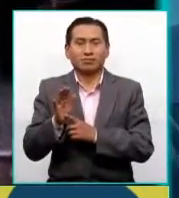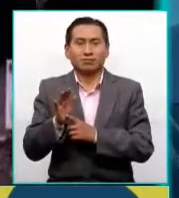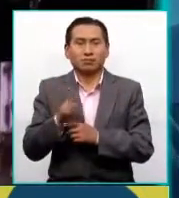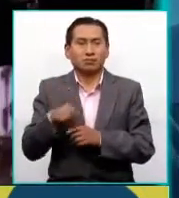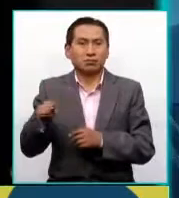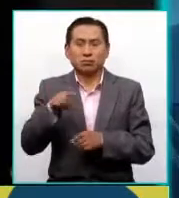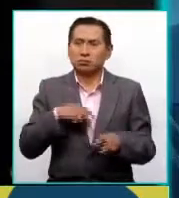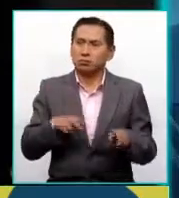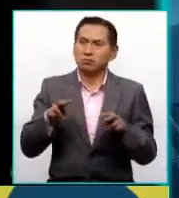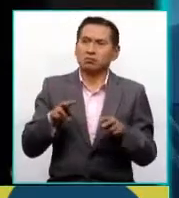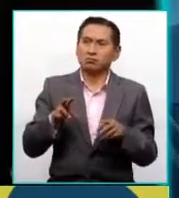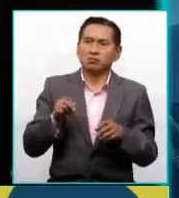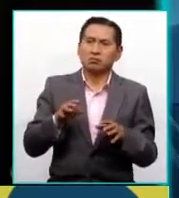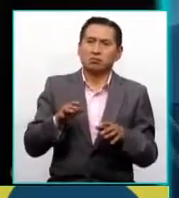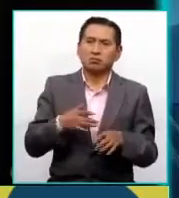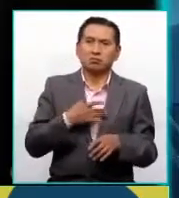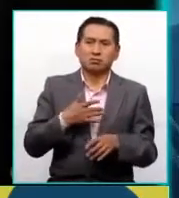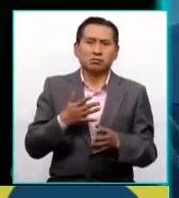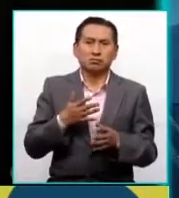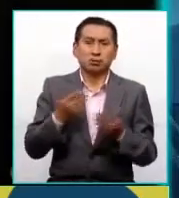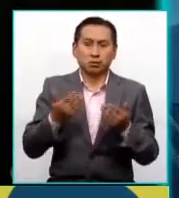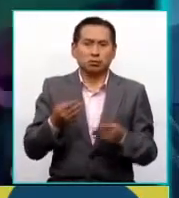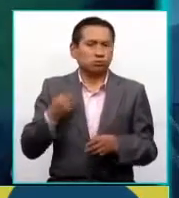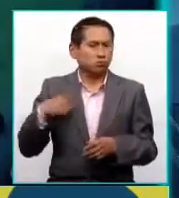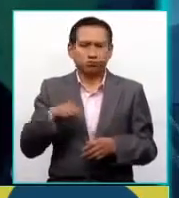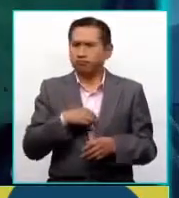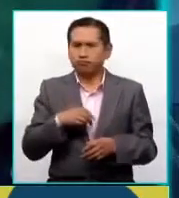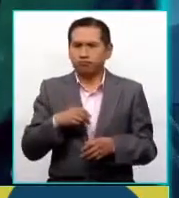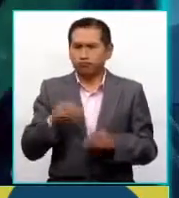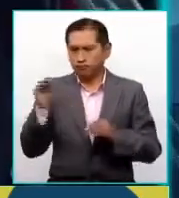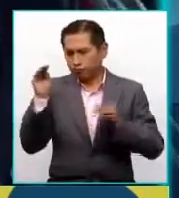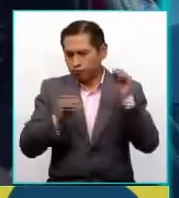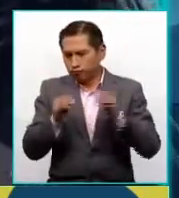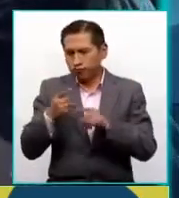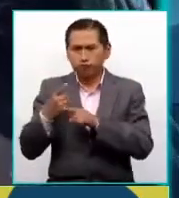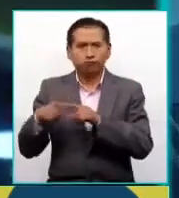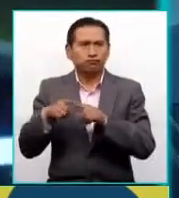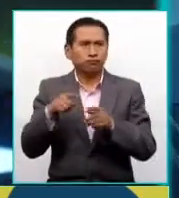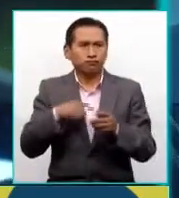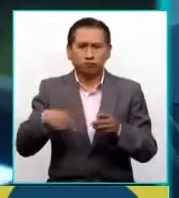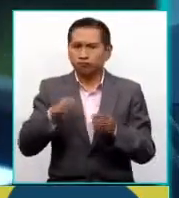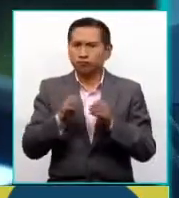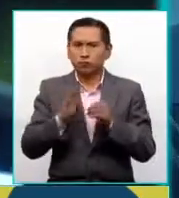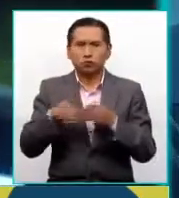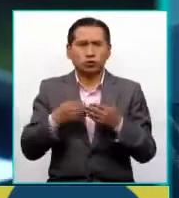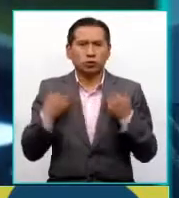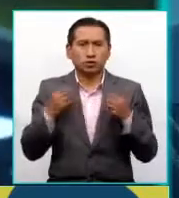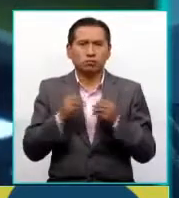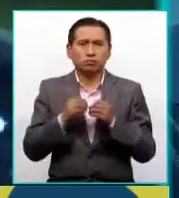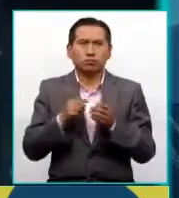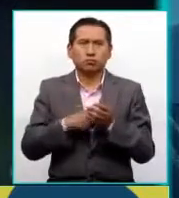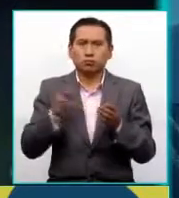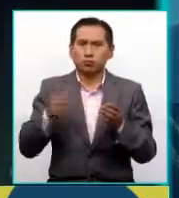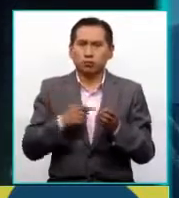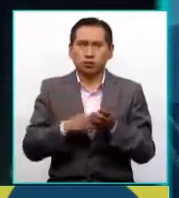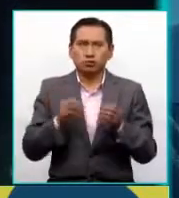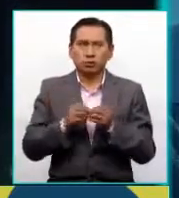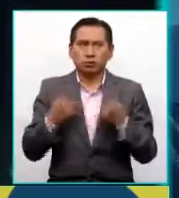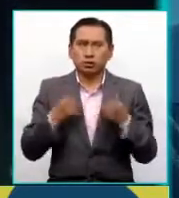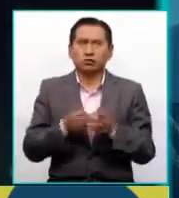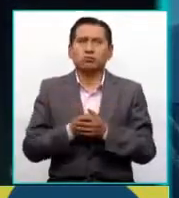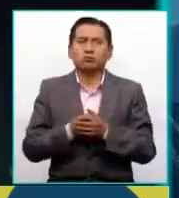se recopan. Entonces, bueno, aquí hemos mezclado una fusión de música electrónica con